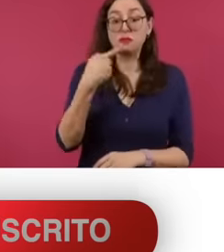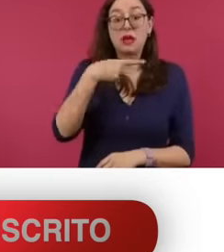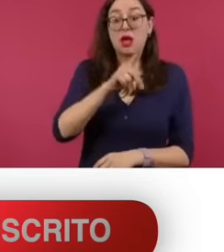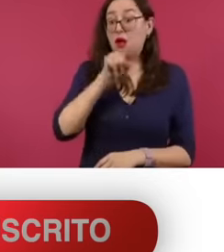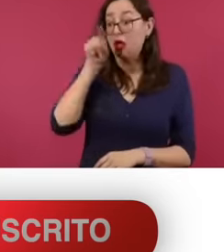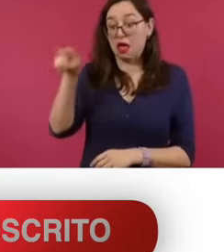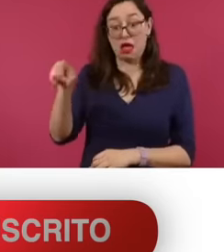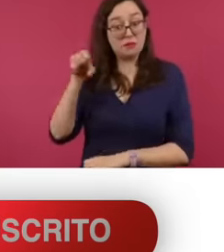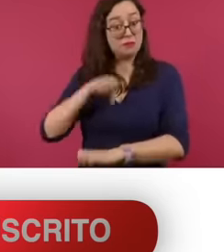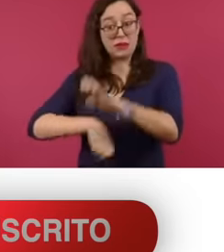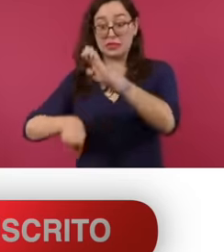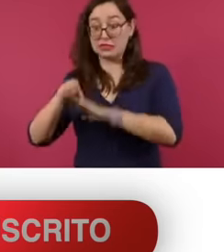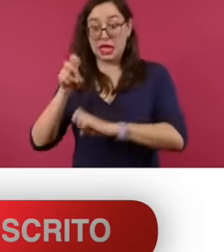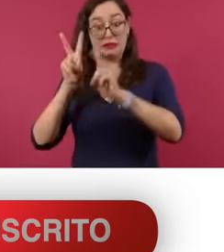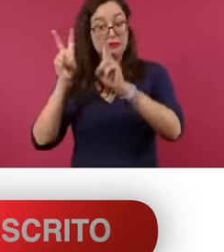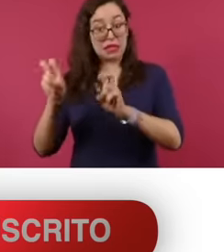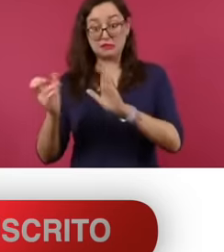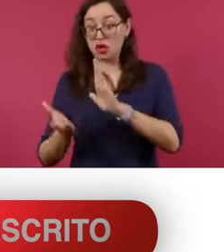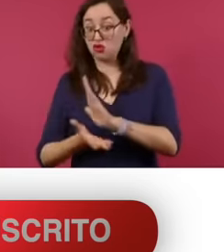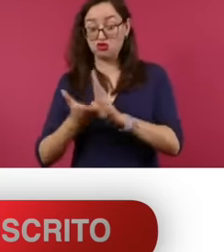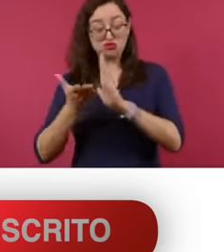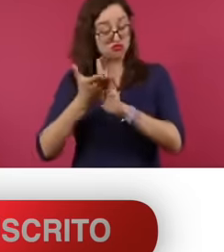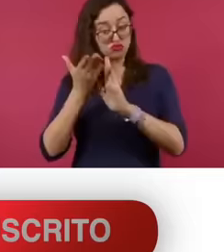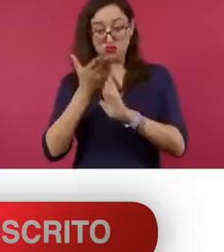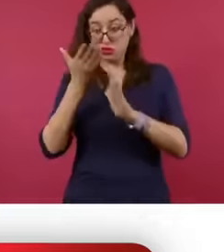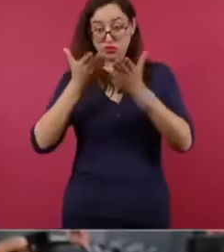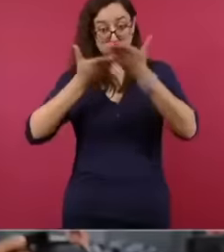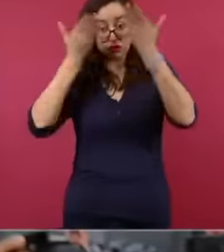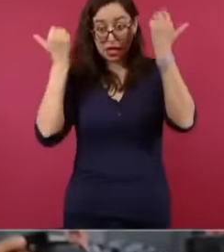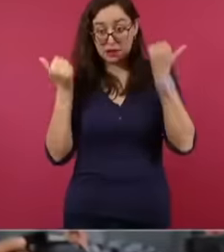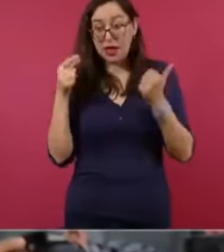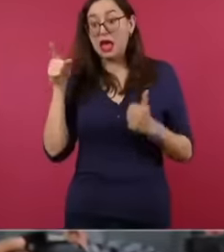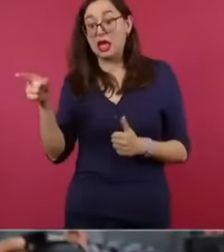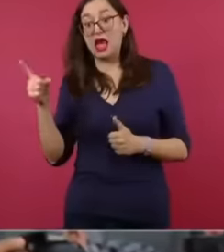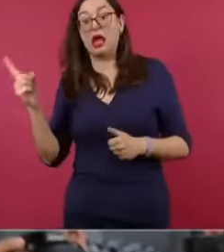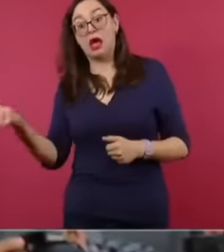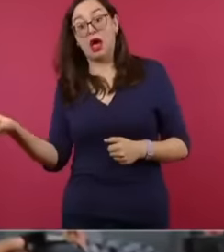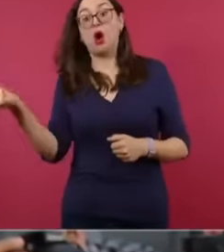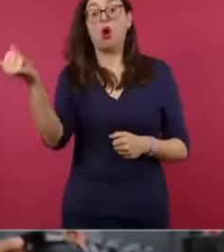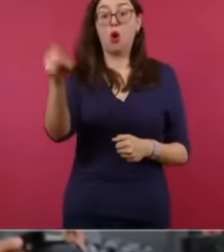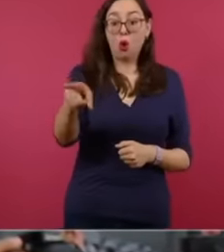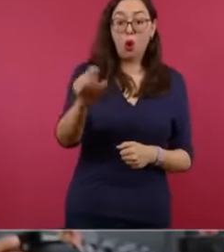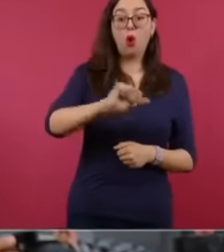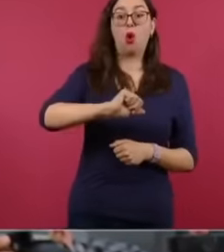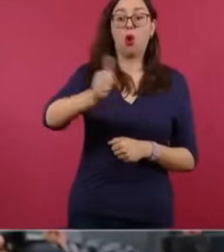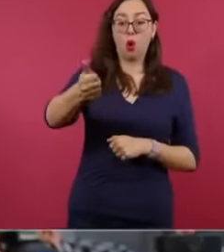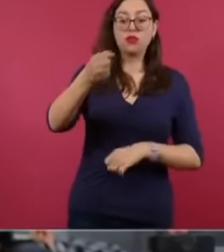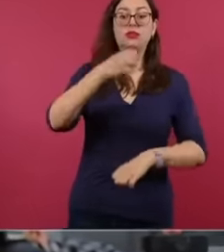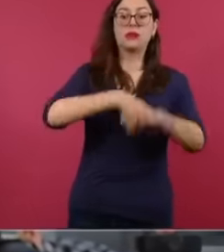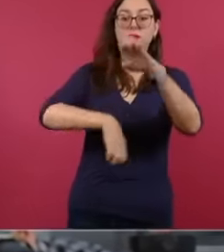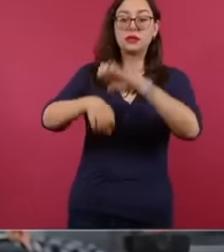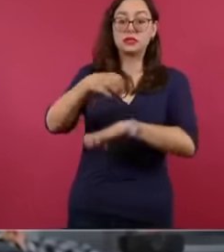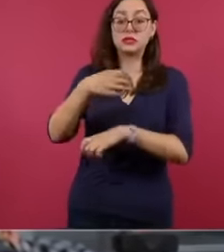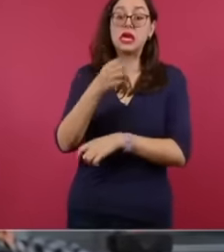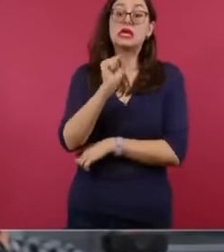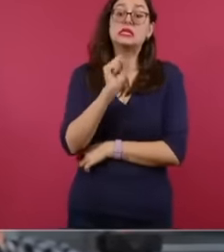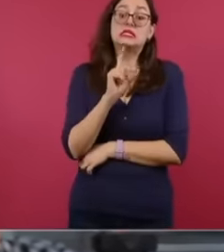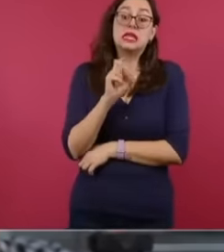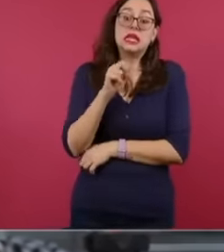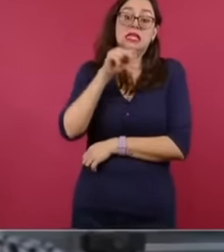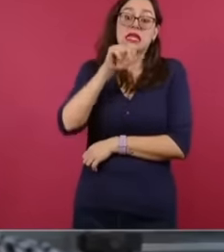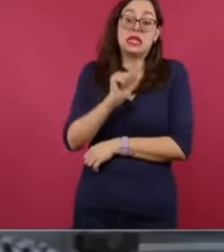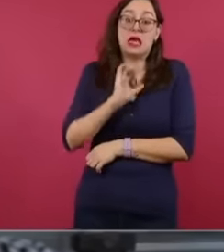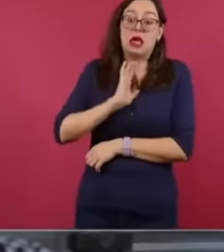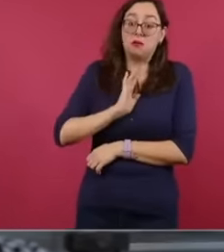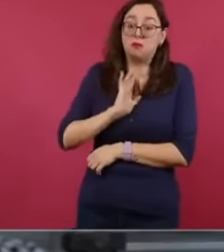eso, invita a una empresa que sí sabe y es la que hace el trabajo. O sea, la Sedena acepta que un